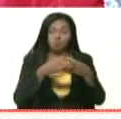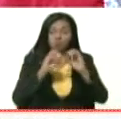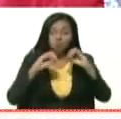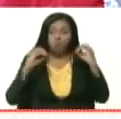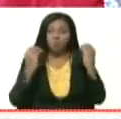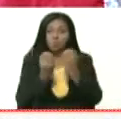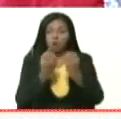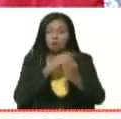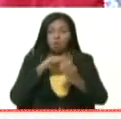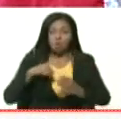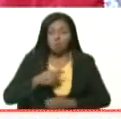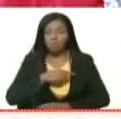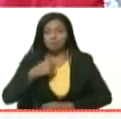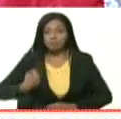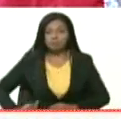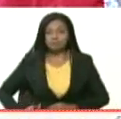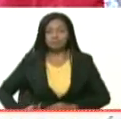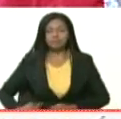Estado chino.